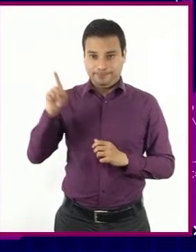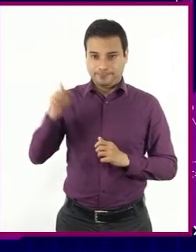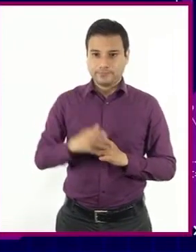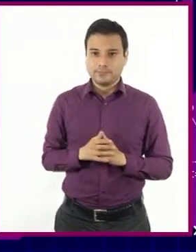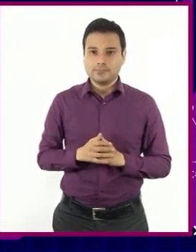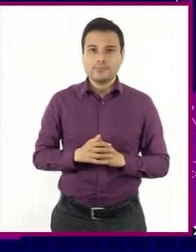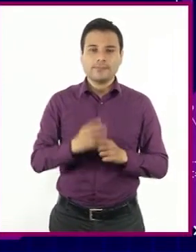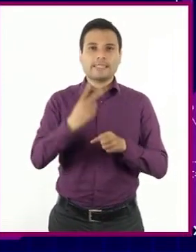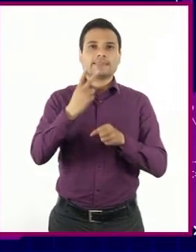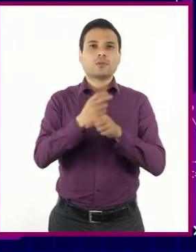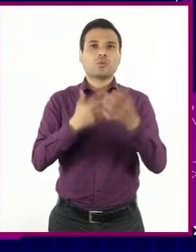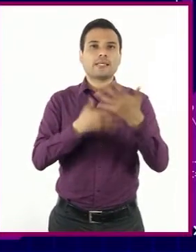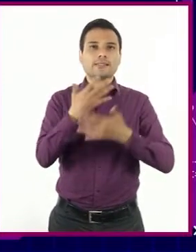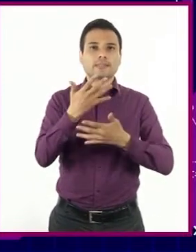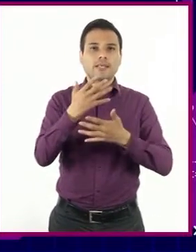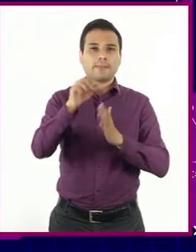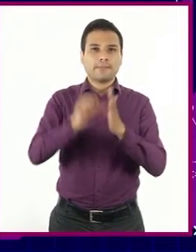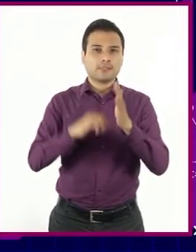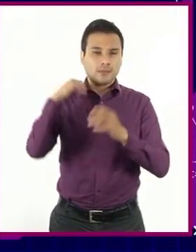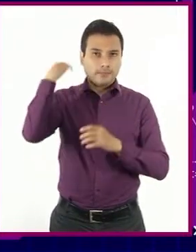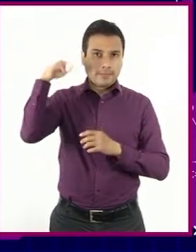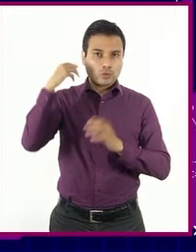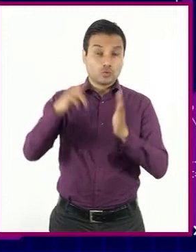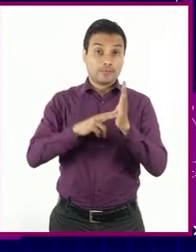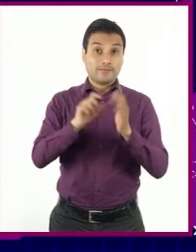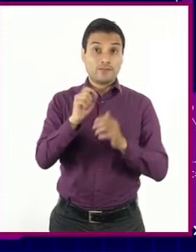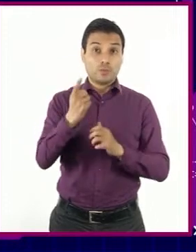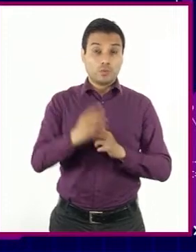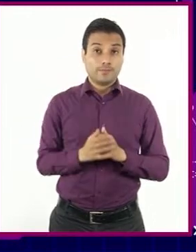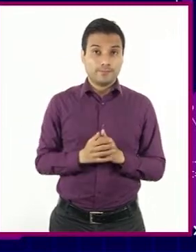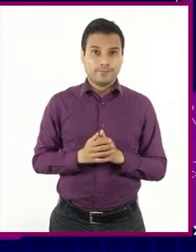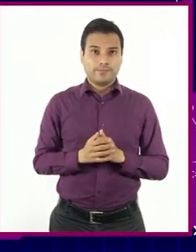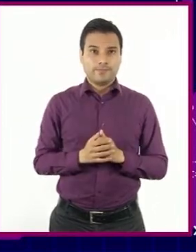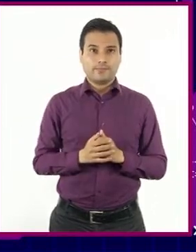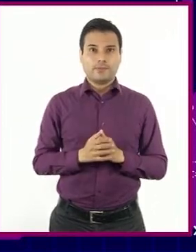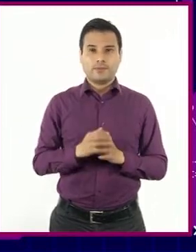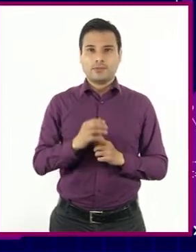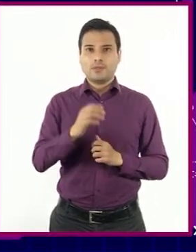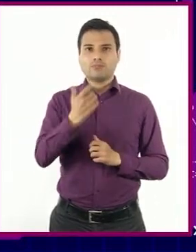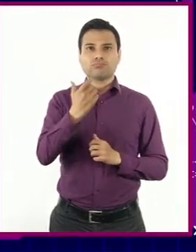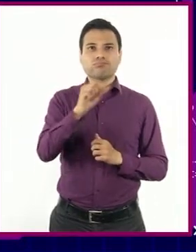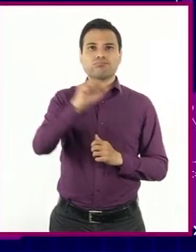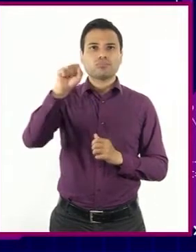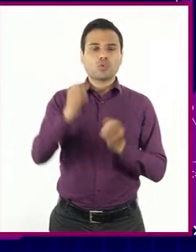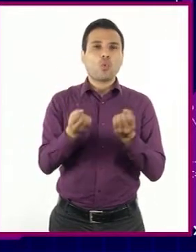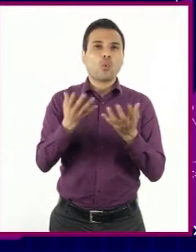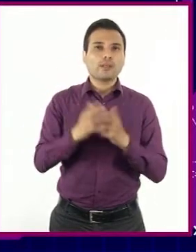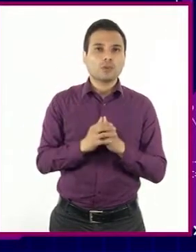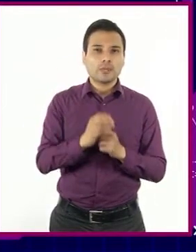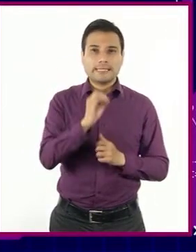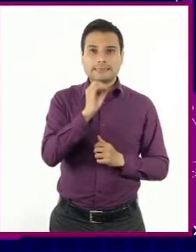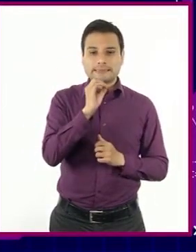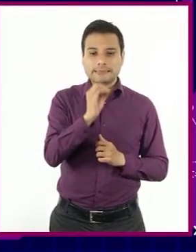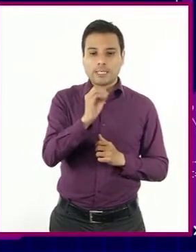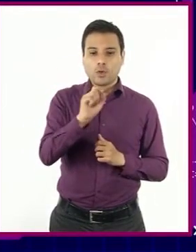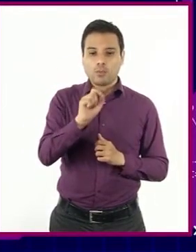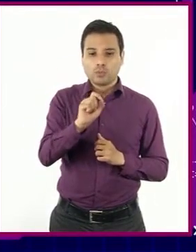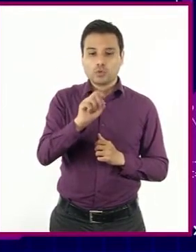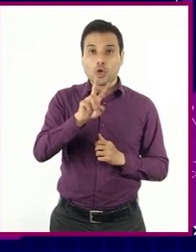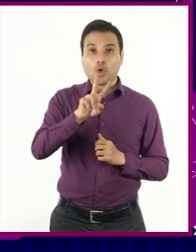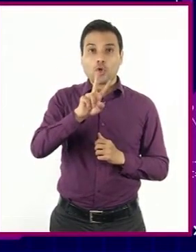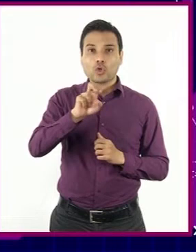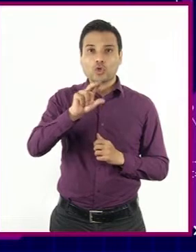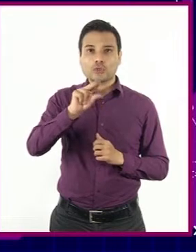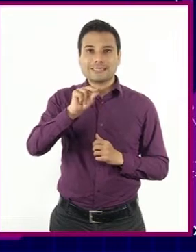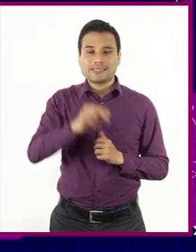segunda quincena del mes de marzo de 2021, la medida de la inflación corresponde a 0.280.